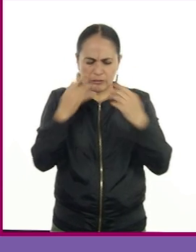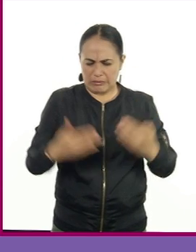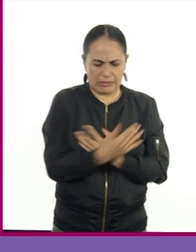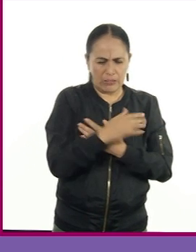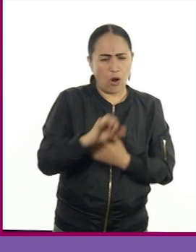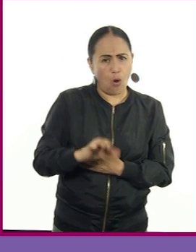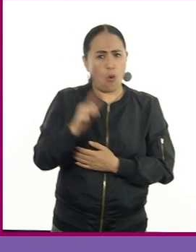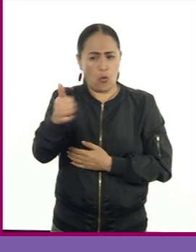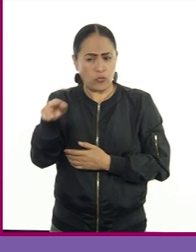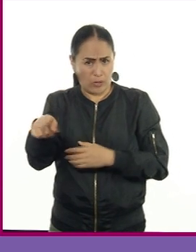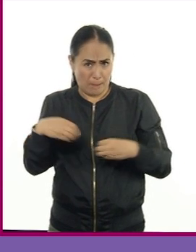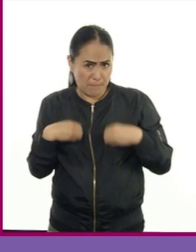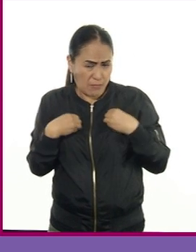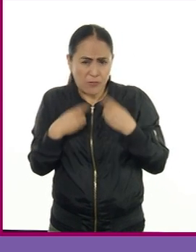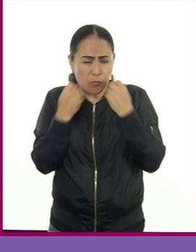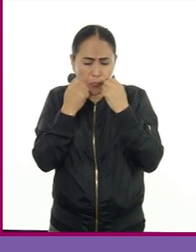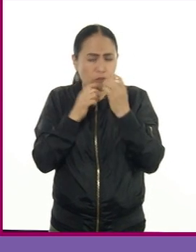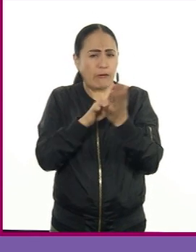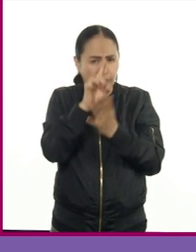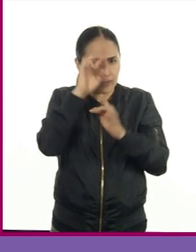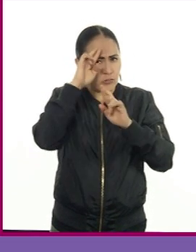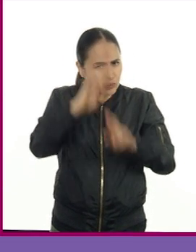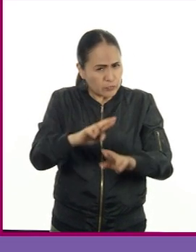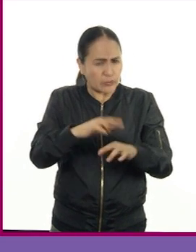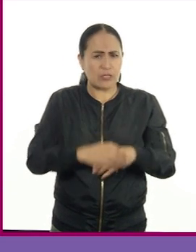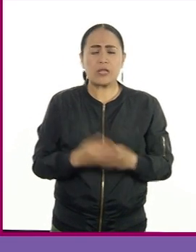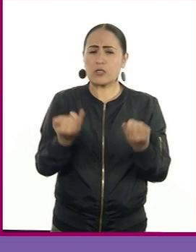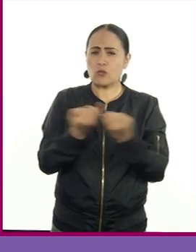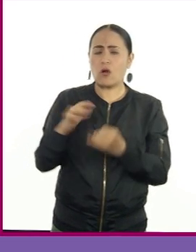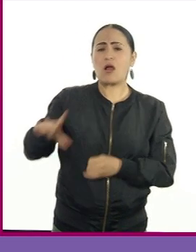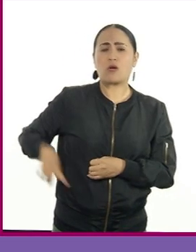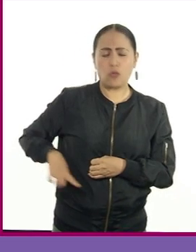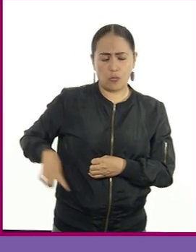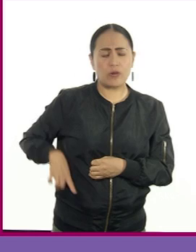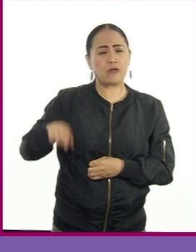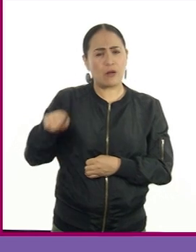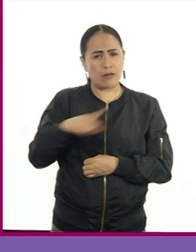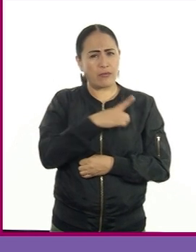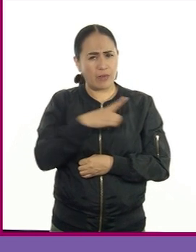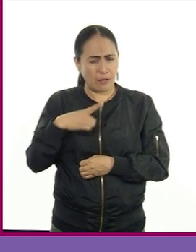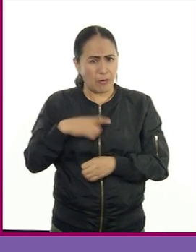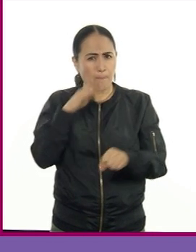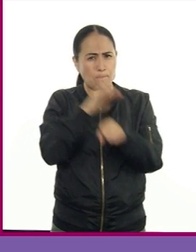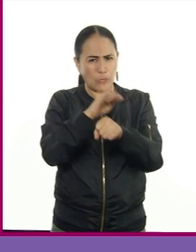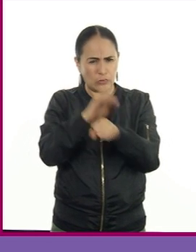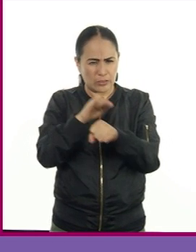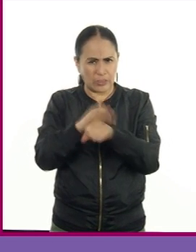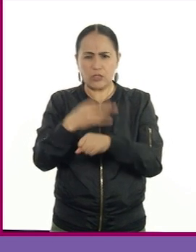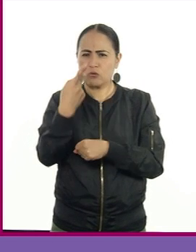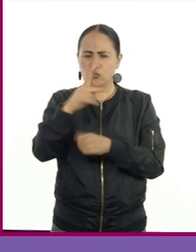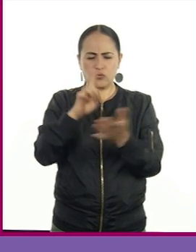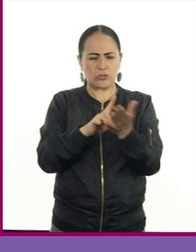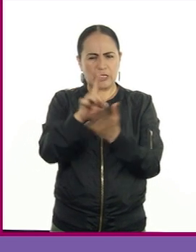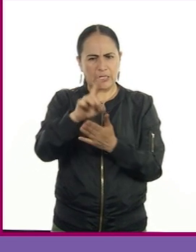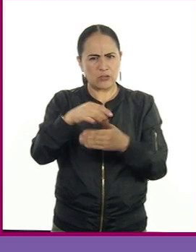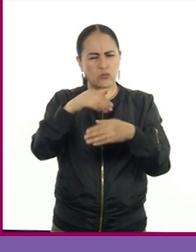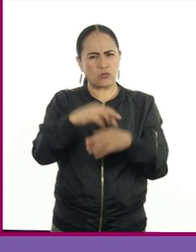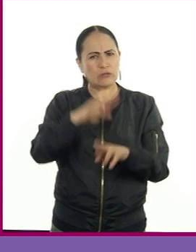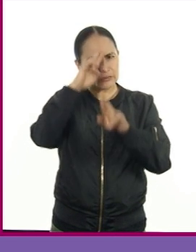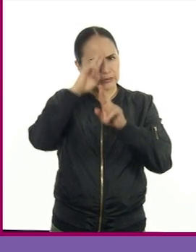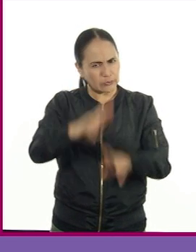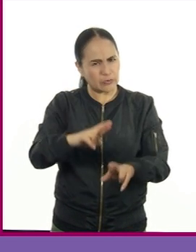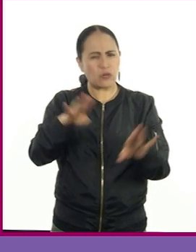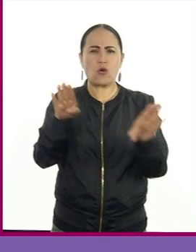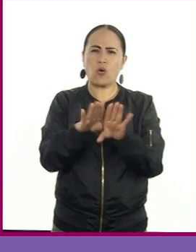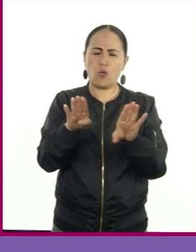suyo. El Estado tiene la obligación de proteger y garantizar los derechos, por ejemplo,